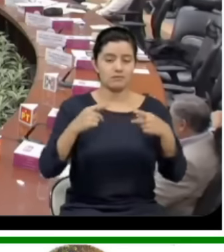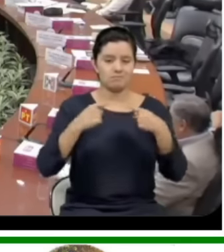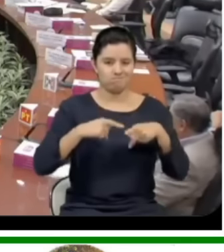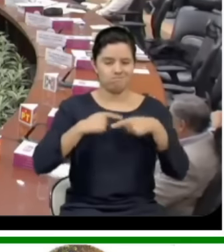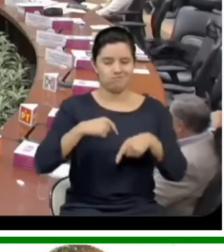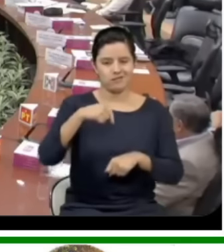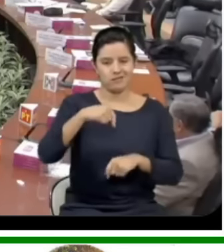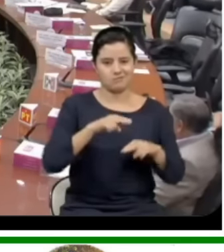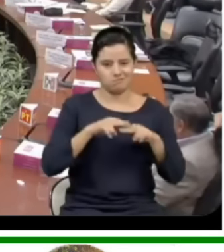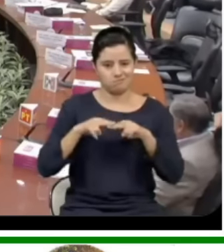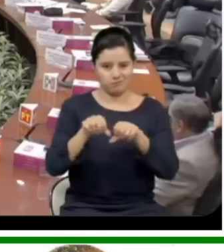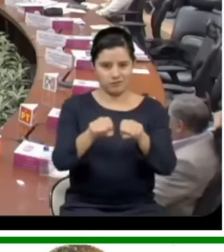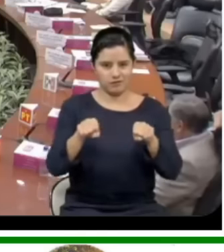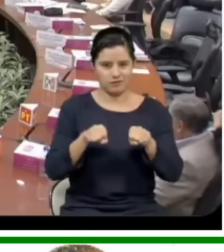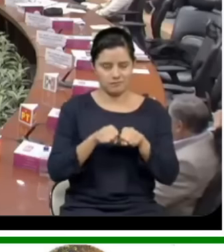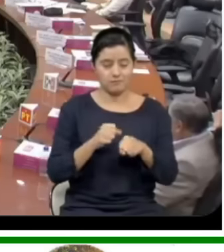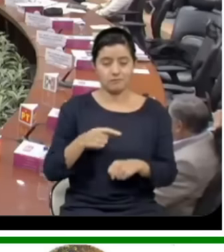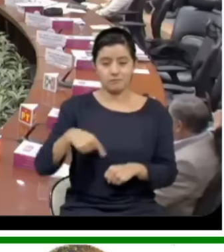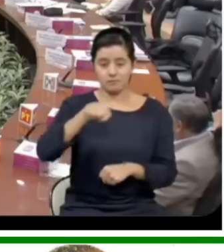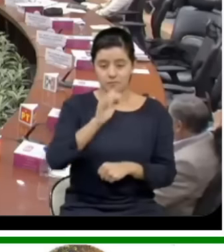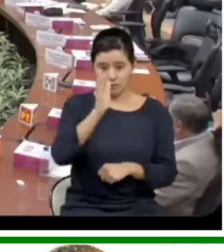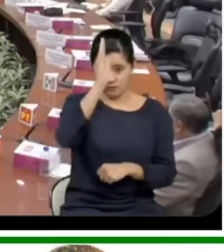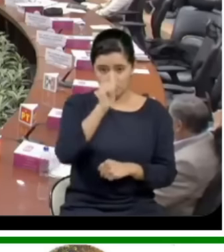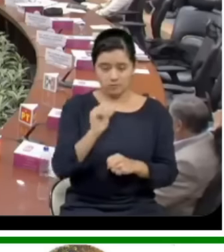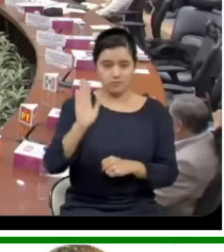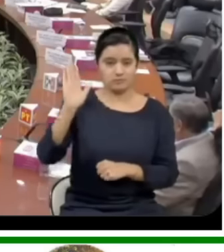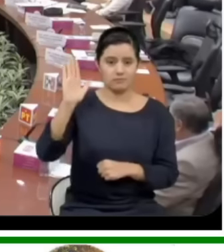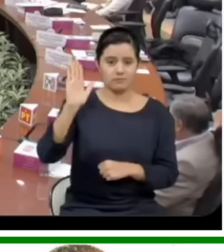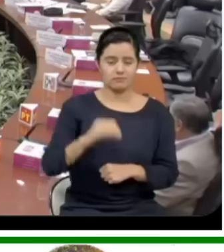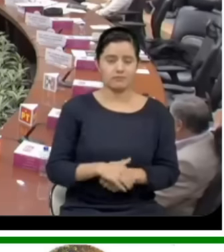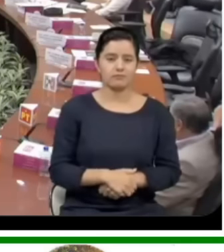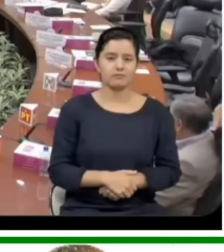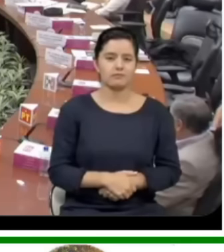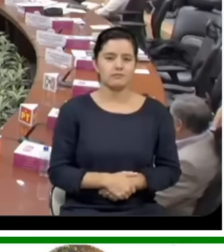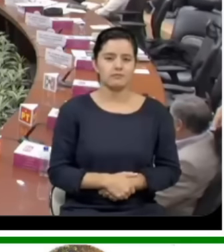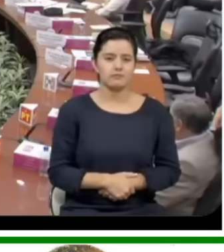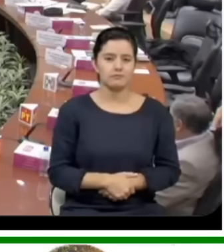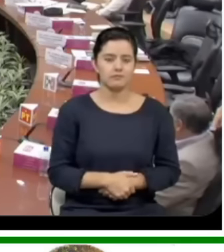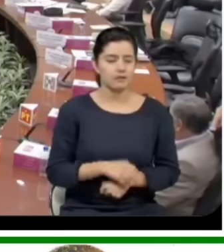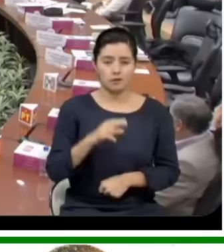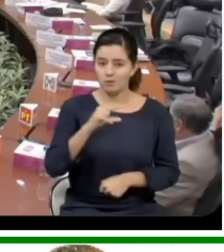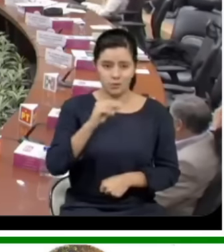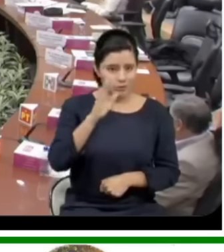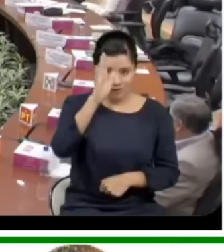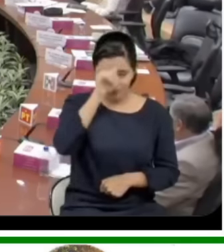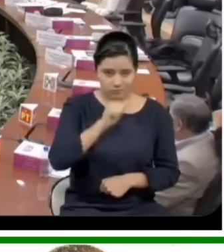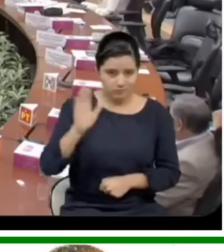acompañan aquí en la sala quienes estén a favor en